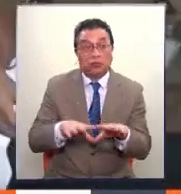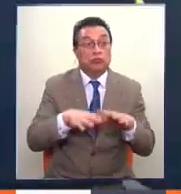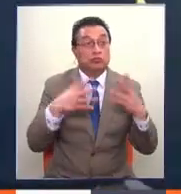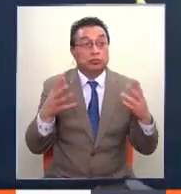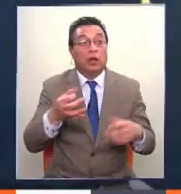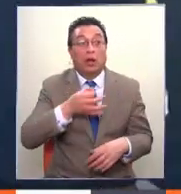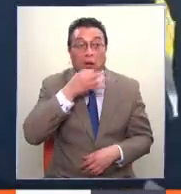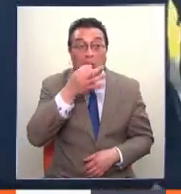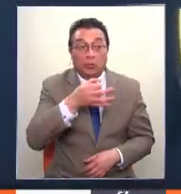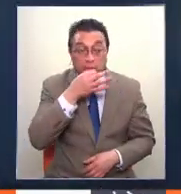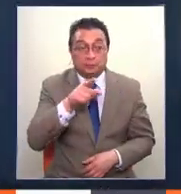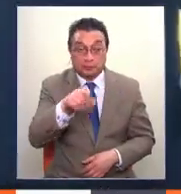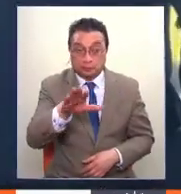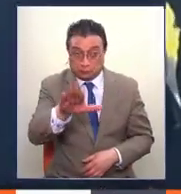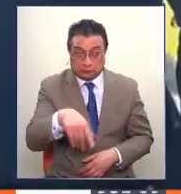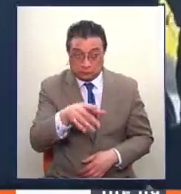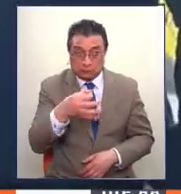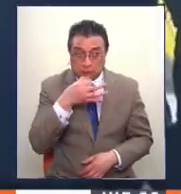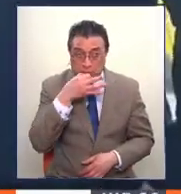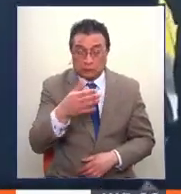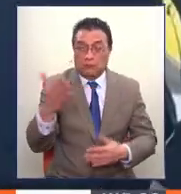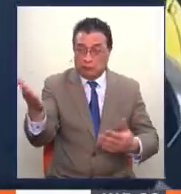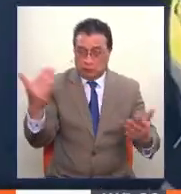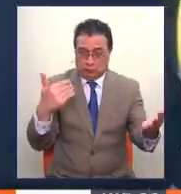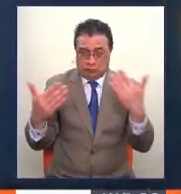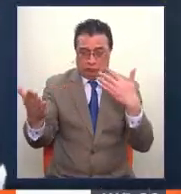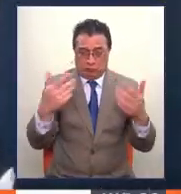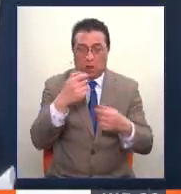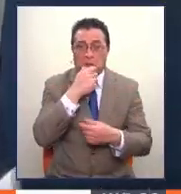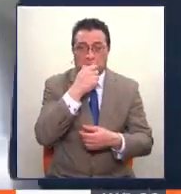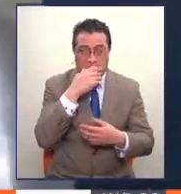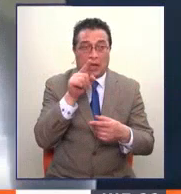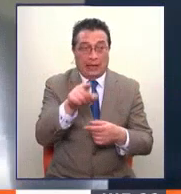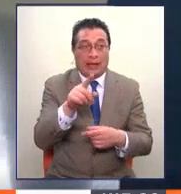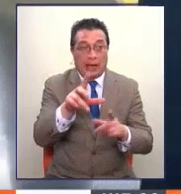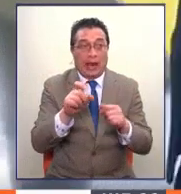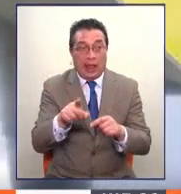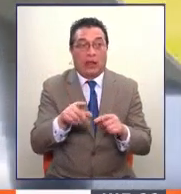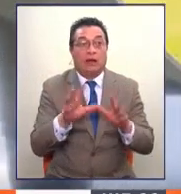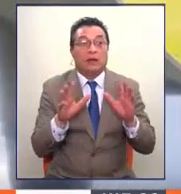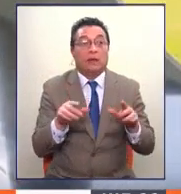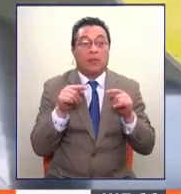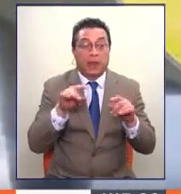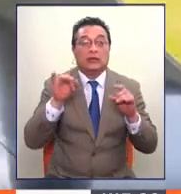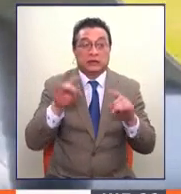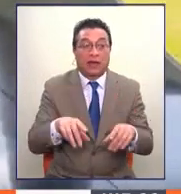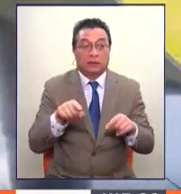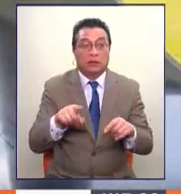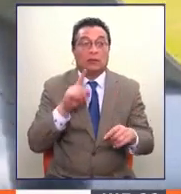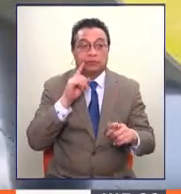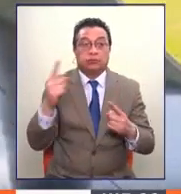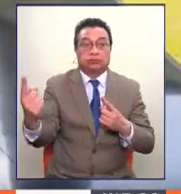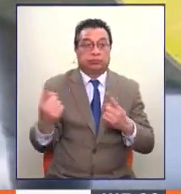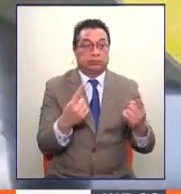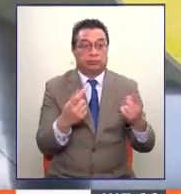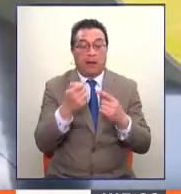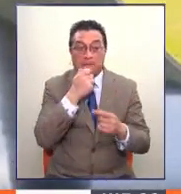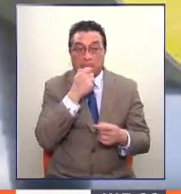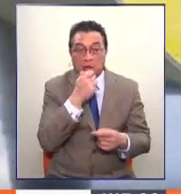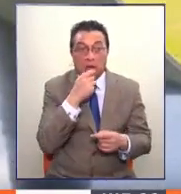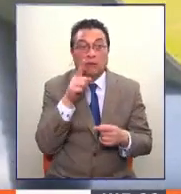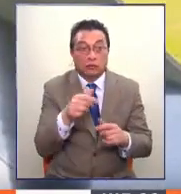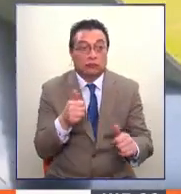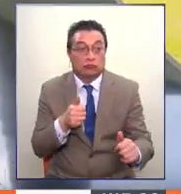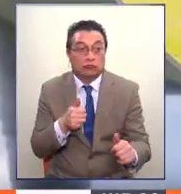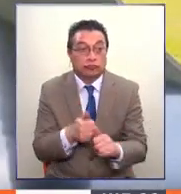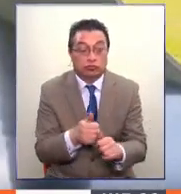la noticia? Fue el mismo quien convocó una conferencia de prensa y eso sabemos implicó que se acercara a los periodistas. Vemos ahí que están